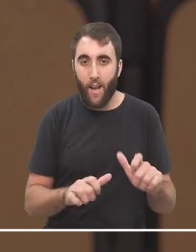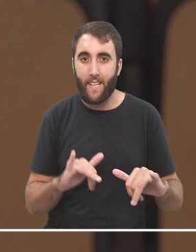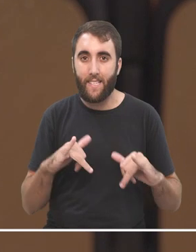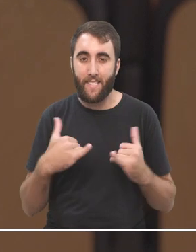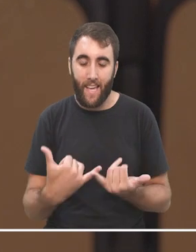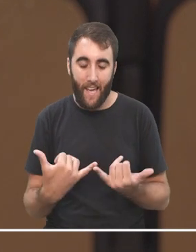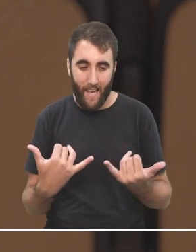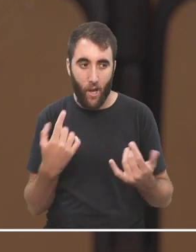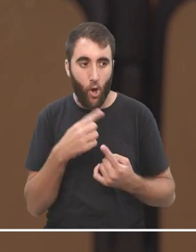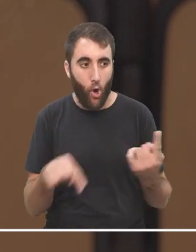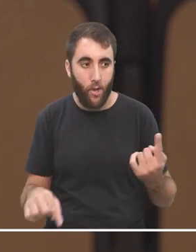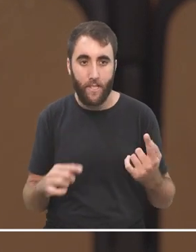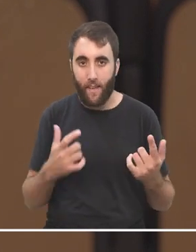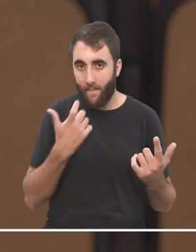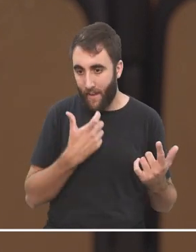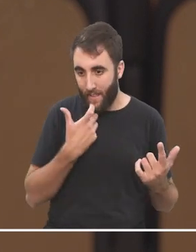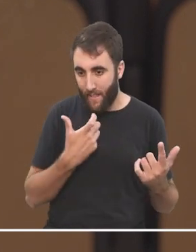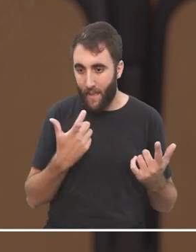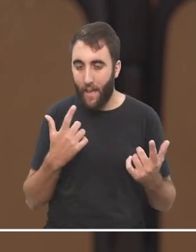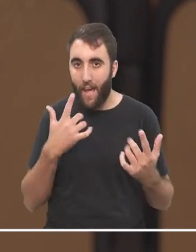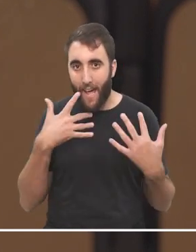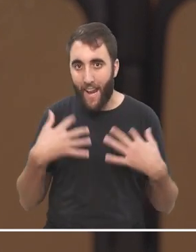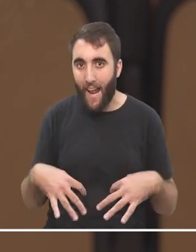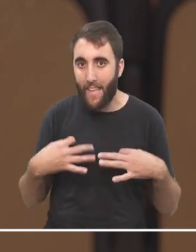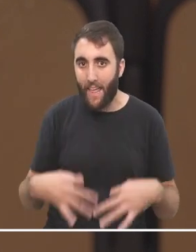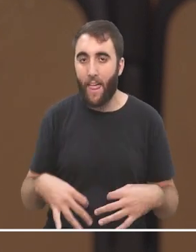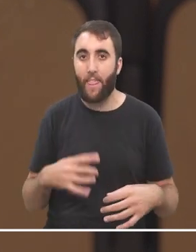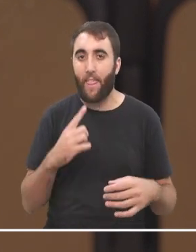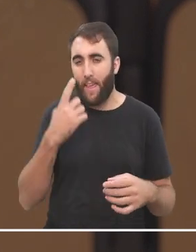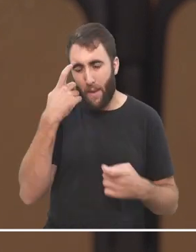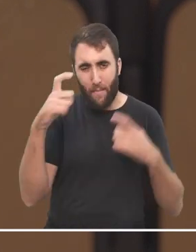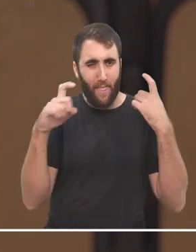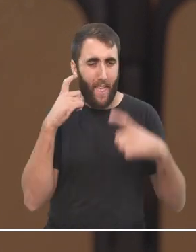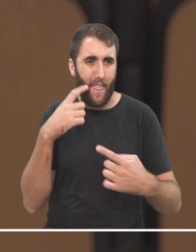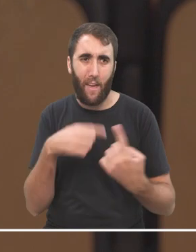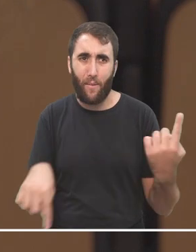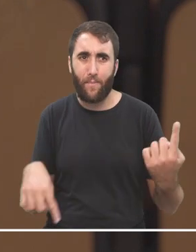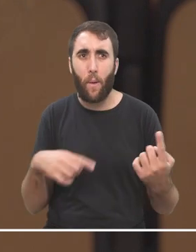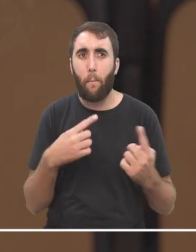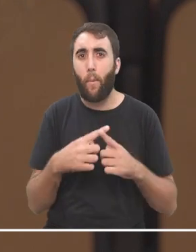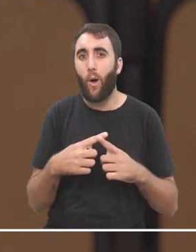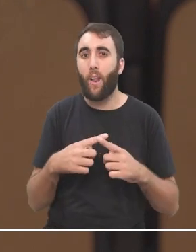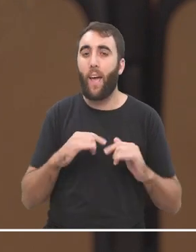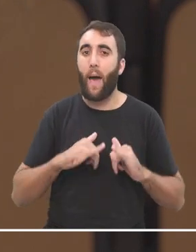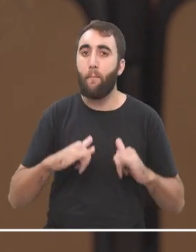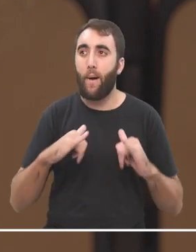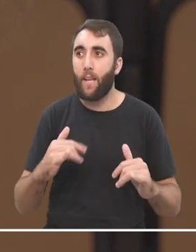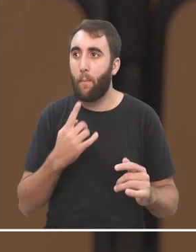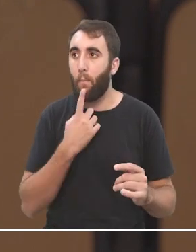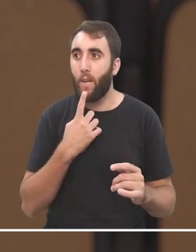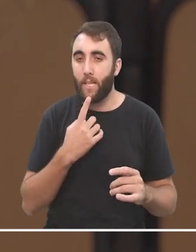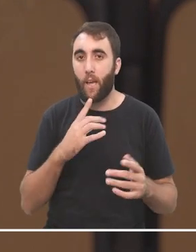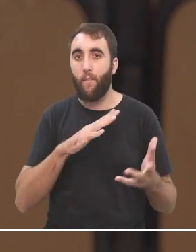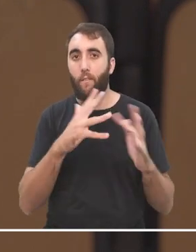de cosas que no están pasando, de realidades inventadas por campañas políticas